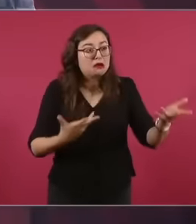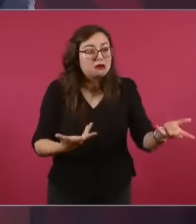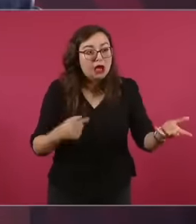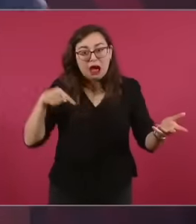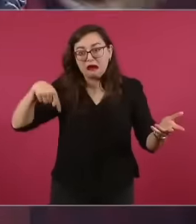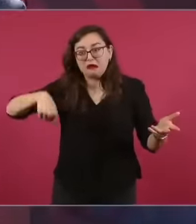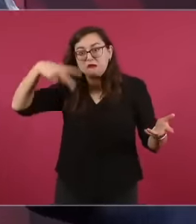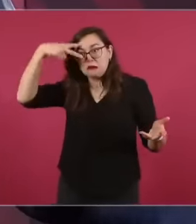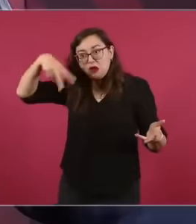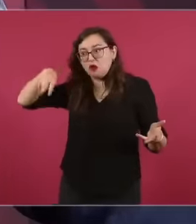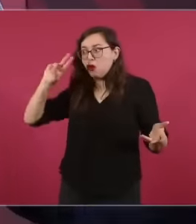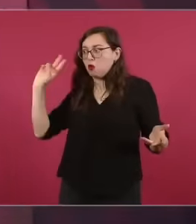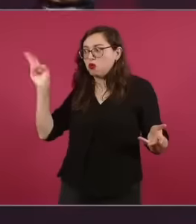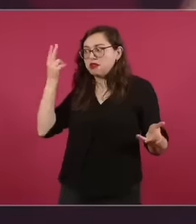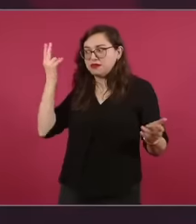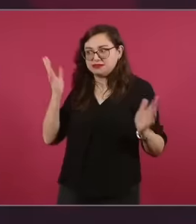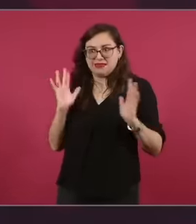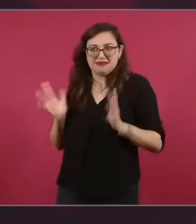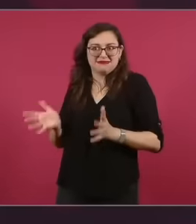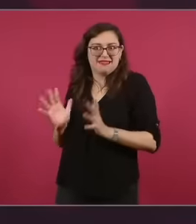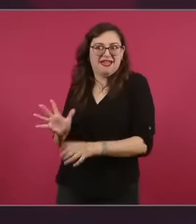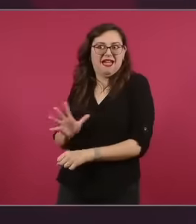Nada más para que ya también